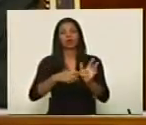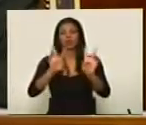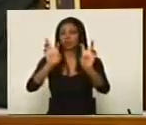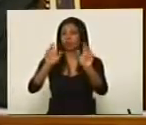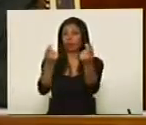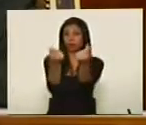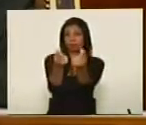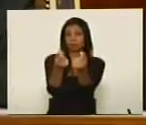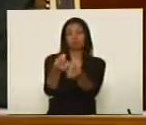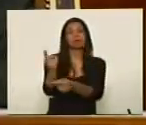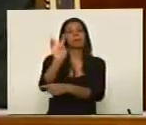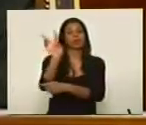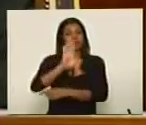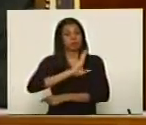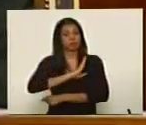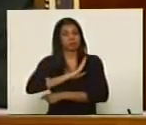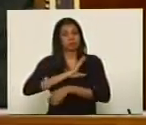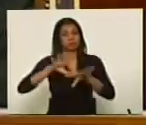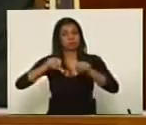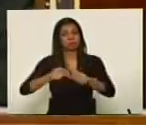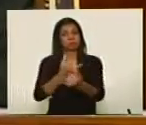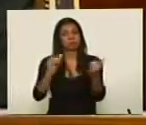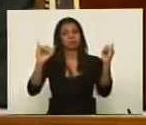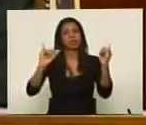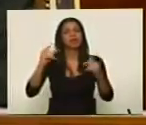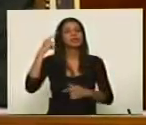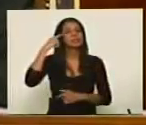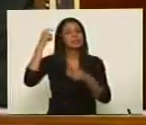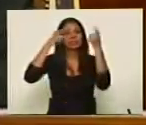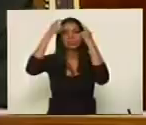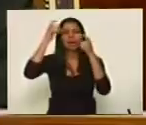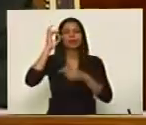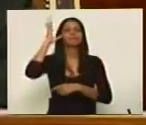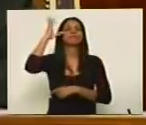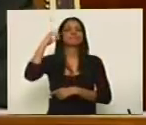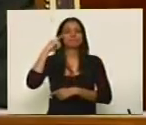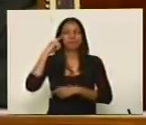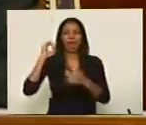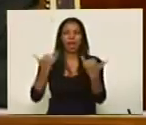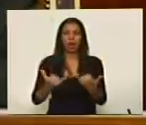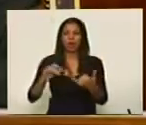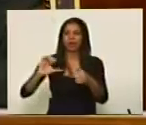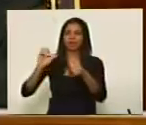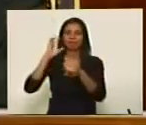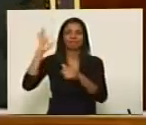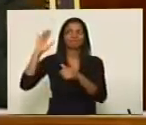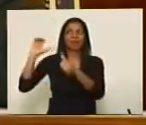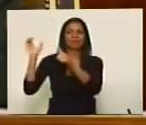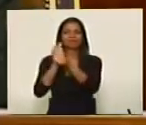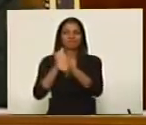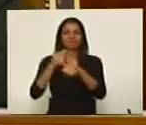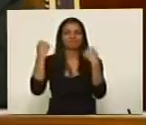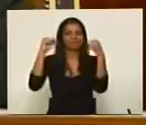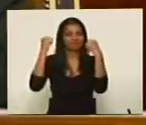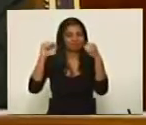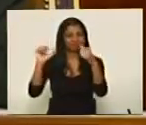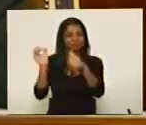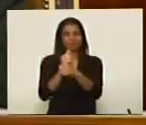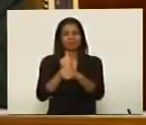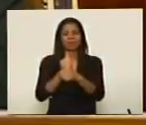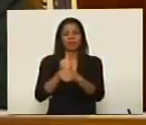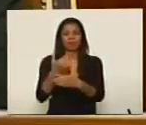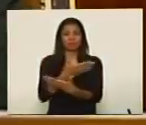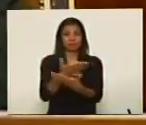soberanía nacional, idea del comandante Hugo Chávez, materializada hoy por sus hijos y sus hijas.